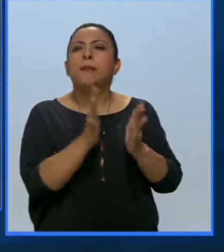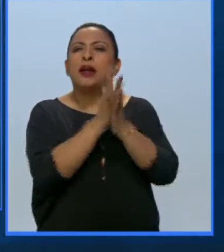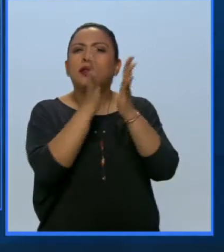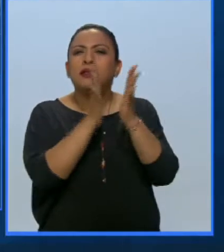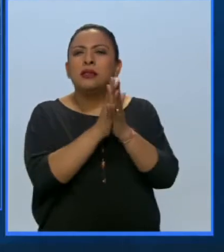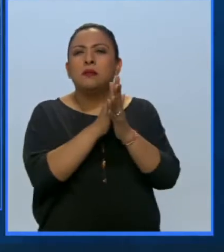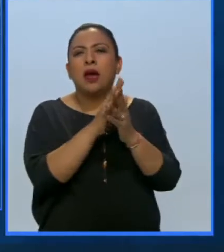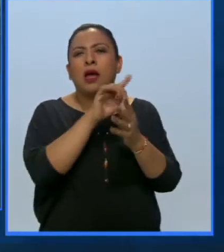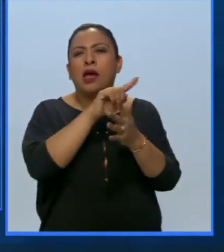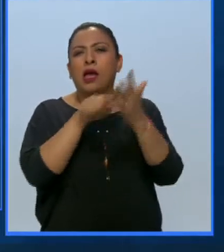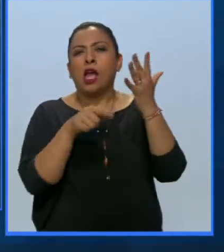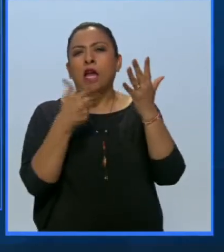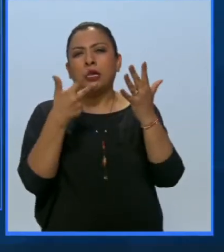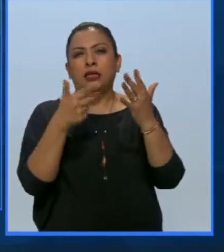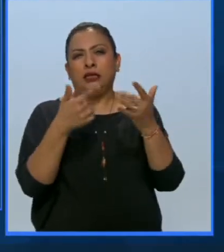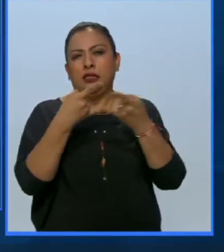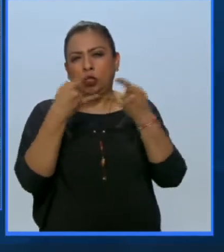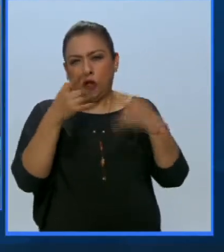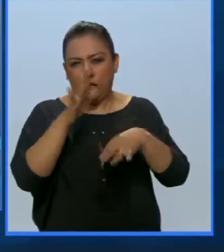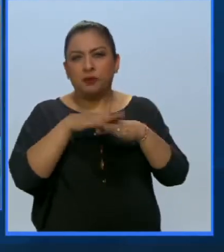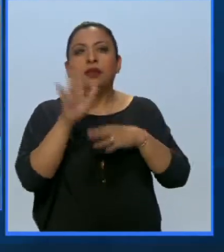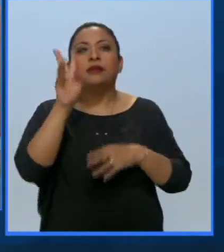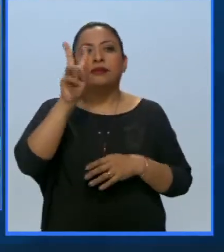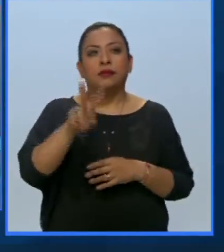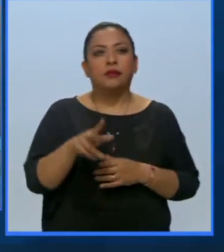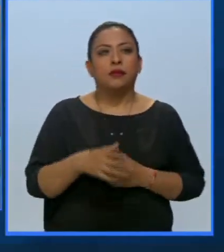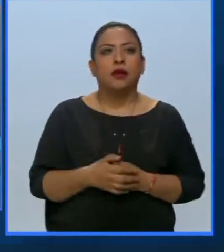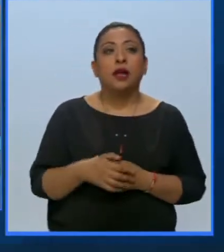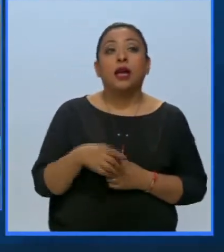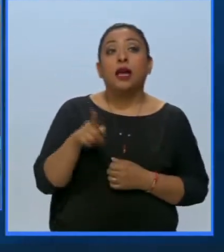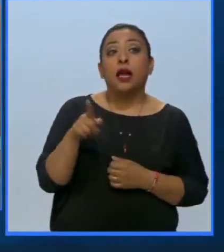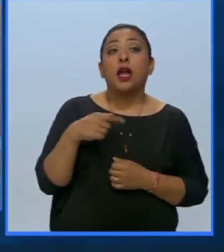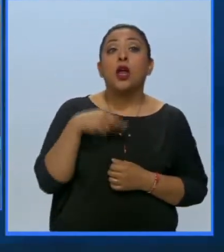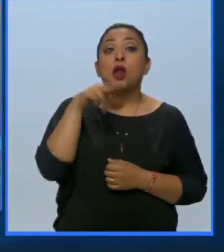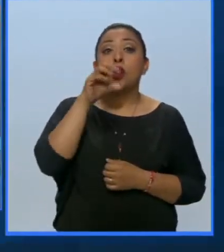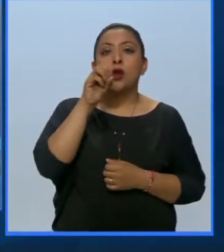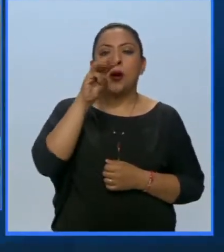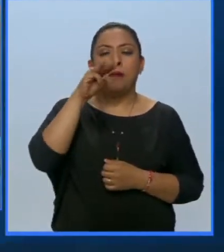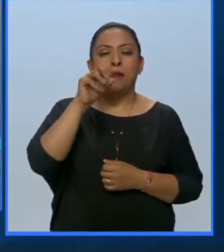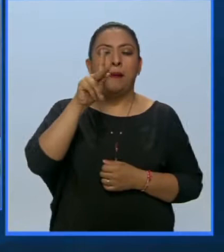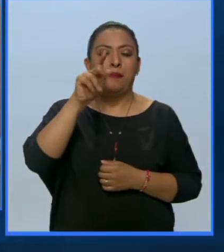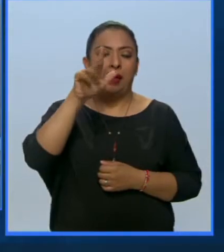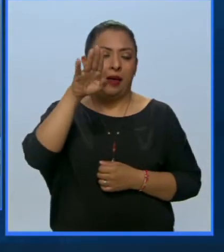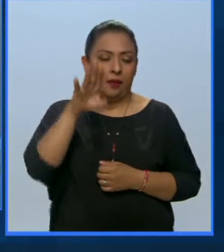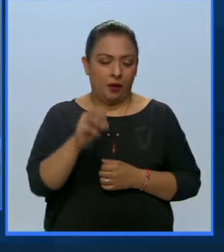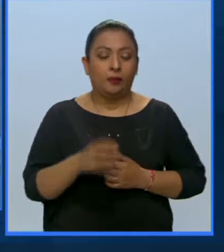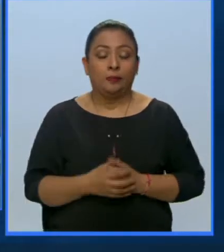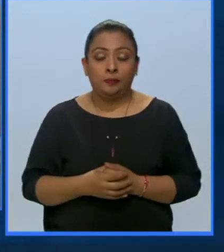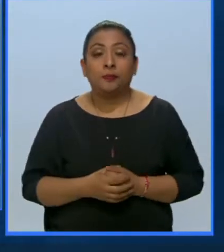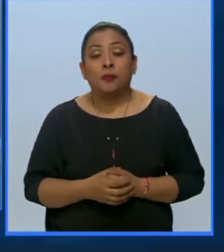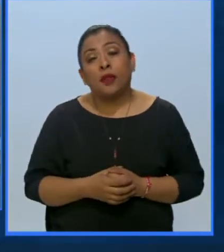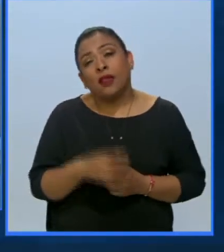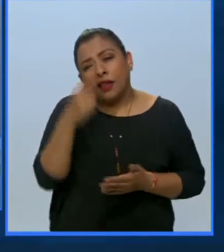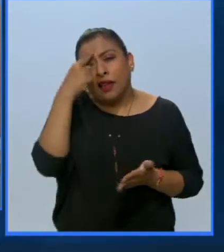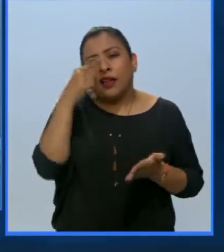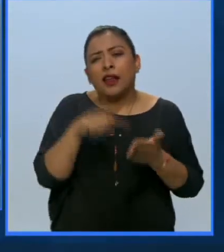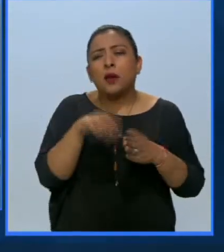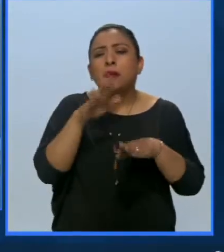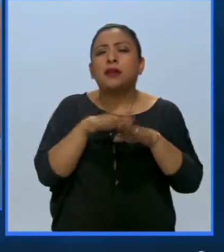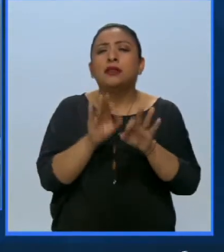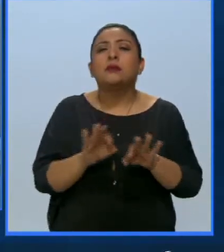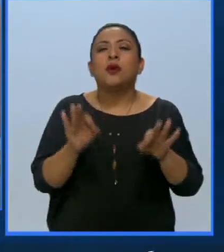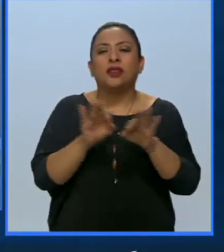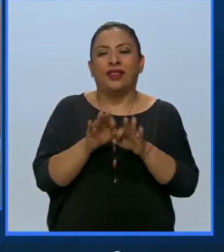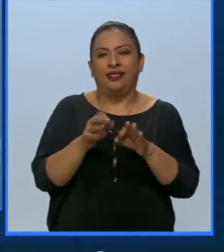más de una historia, ¿no? Sí, pues tengo la fortuna de pertenecer. Norma Pablo también aparece en 3. Pero bueno, creo que lo que hay que resaltar también